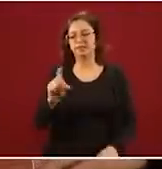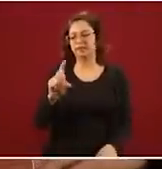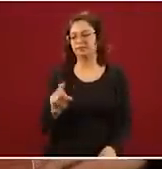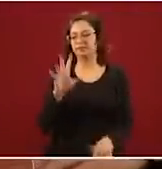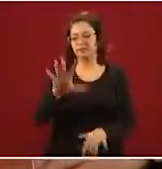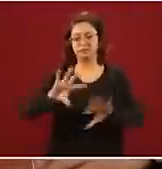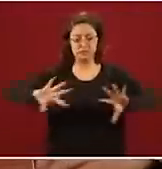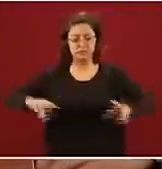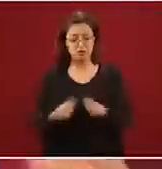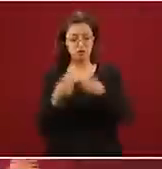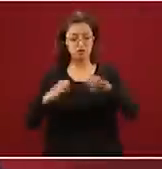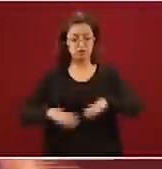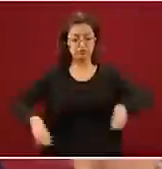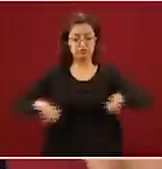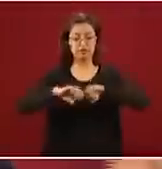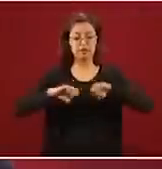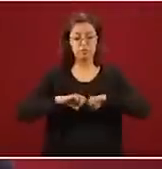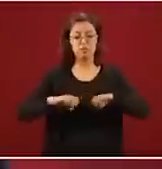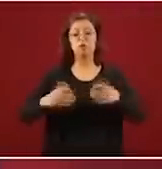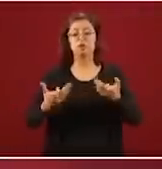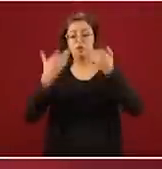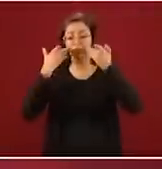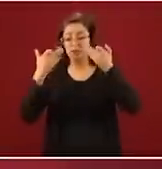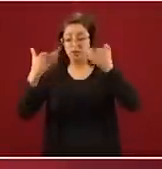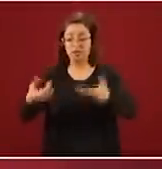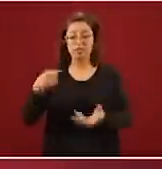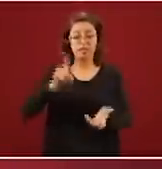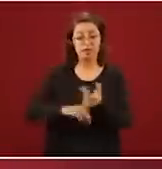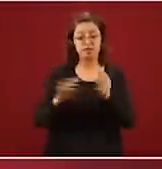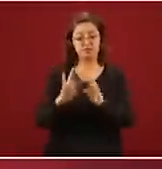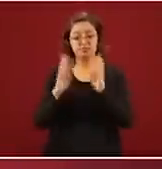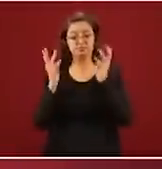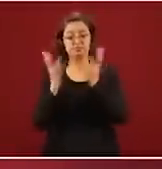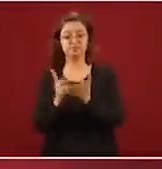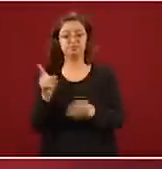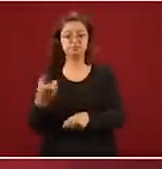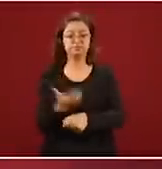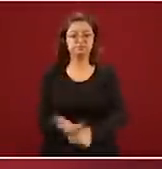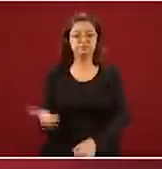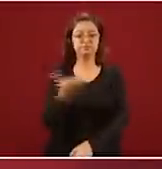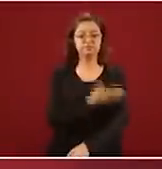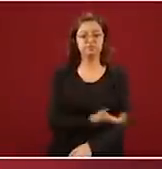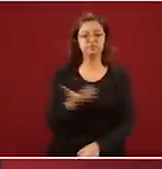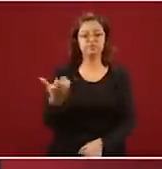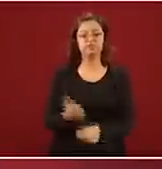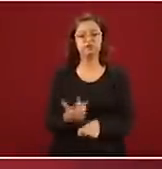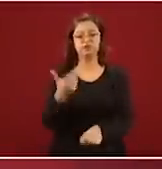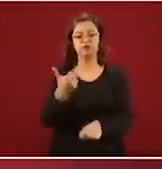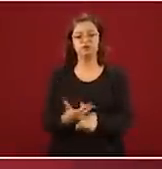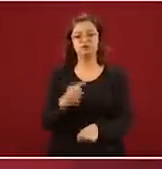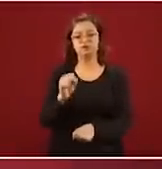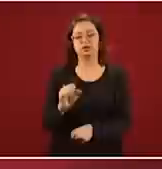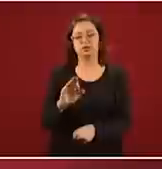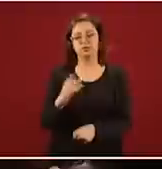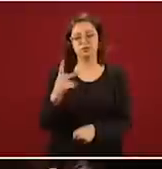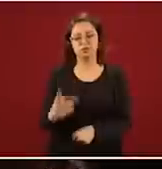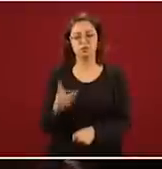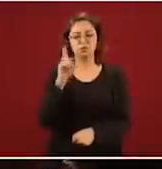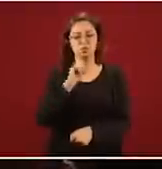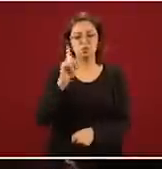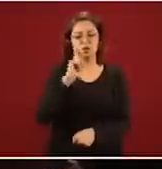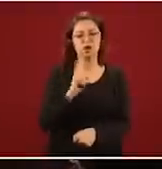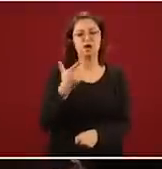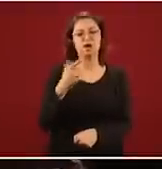35 y en presencia de ellos en el Consejo Técnico, nos acompañó, por cierto, la secretaria de la Función Pública,